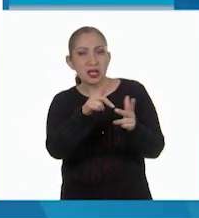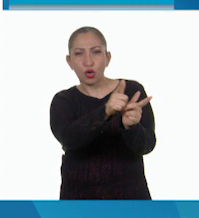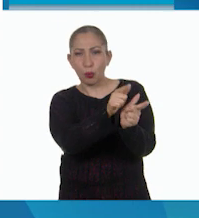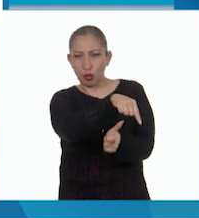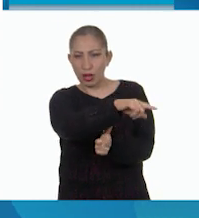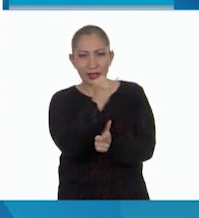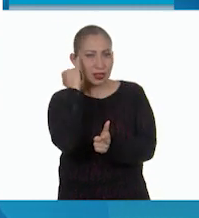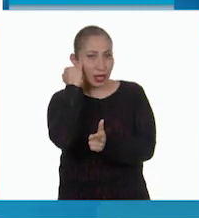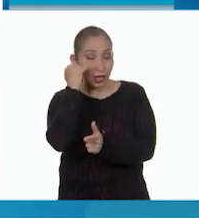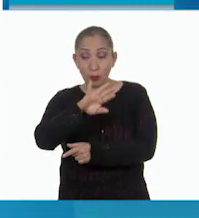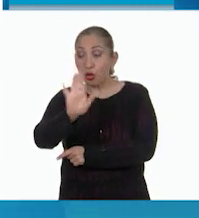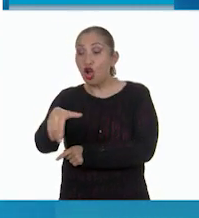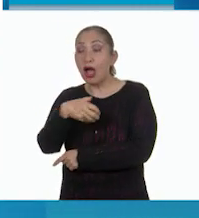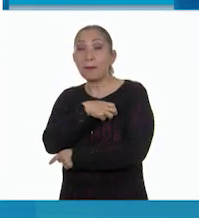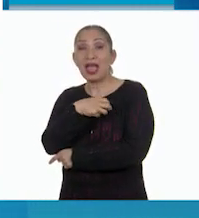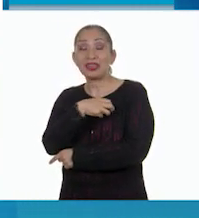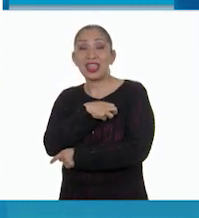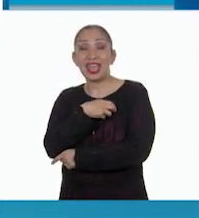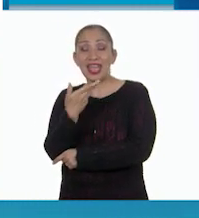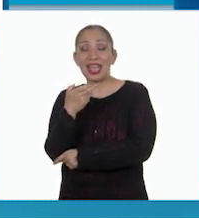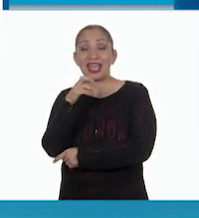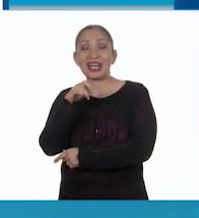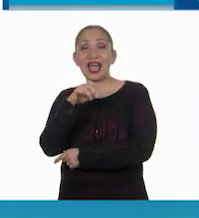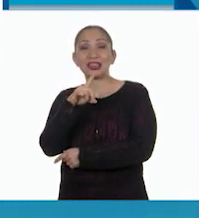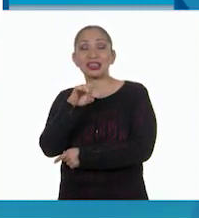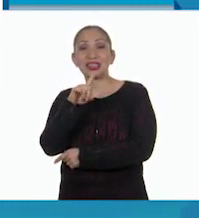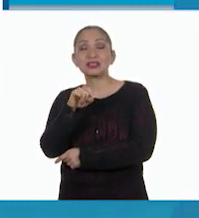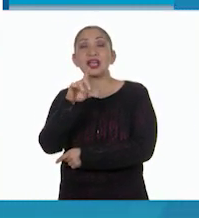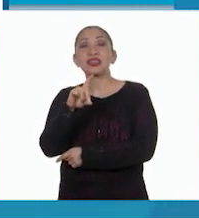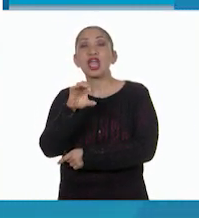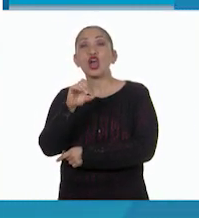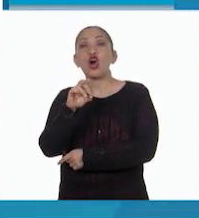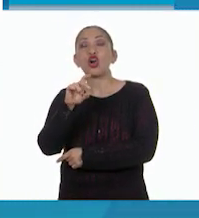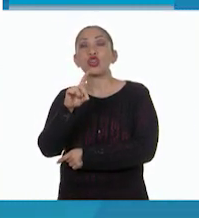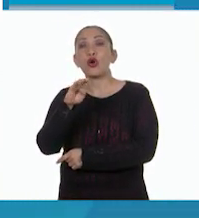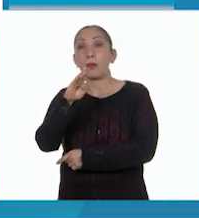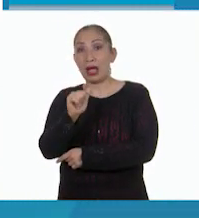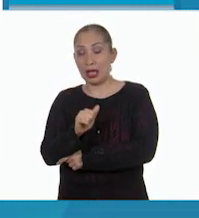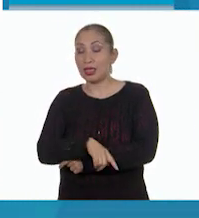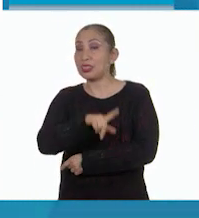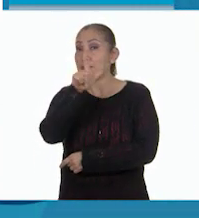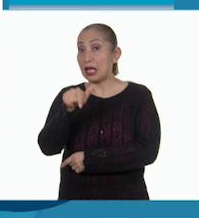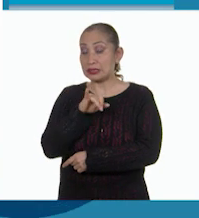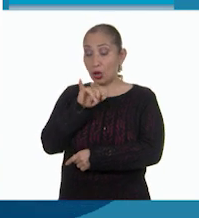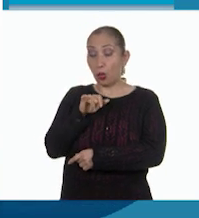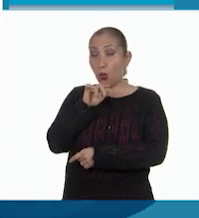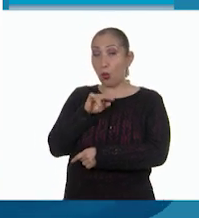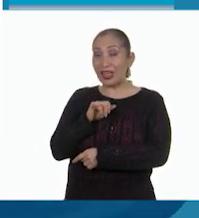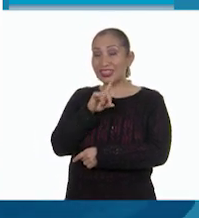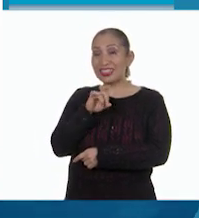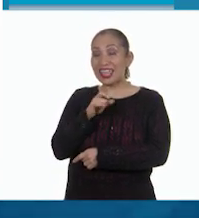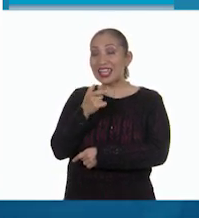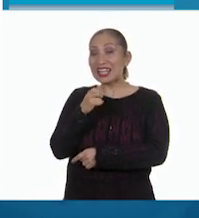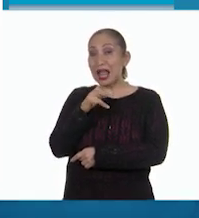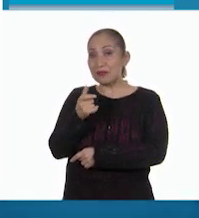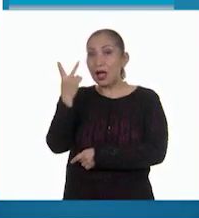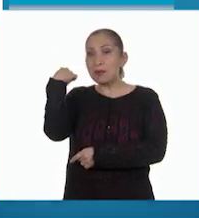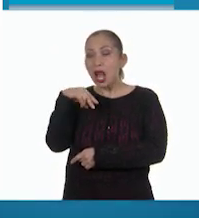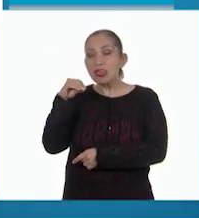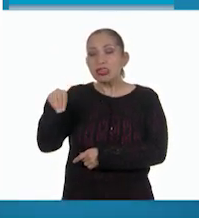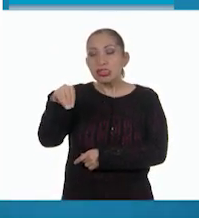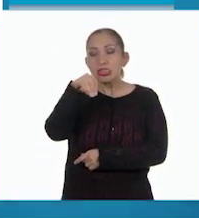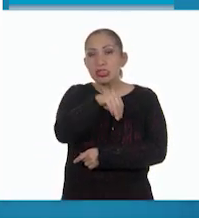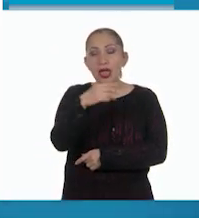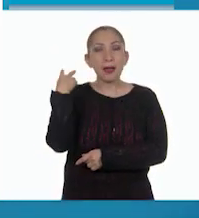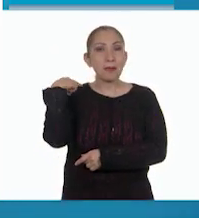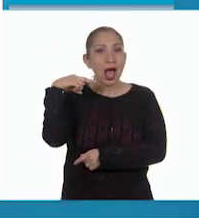indígenas y murió su capitán, Hernández de Córdoba. Al año siguiente, Juan de Grijalva recorrió lo que hoy es Veracruz hasta el